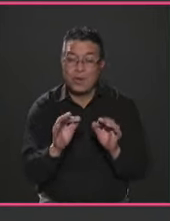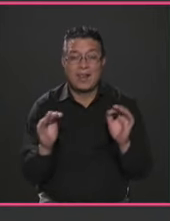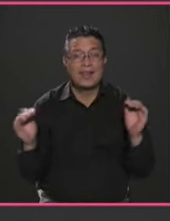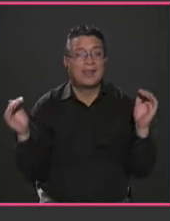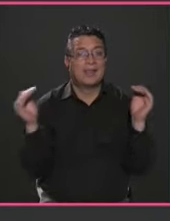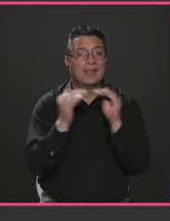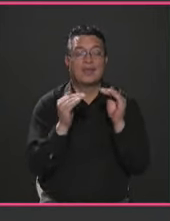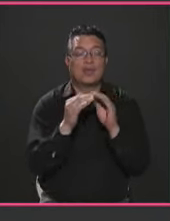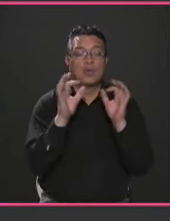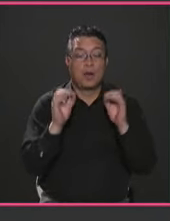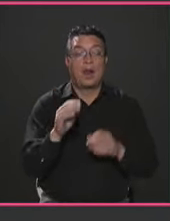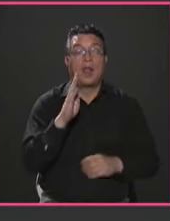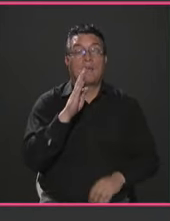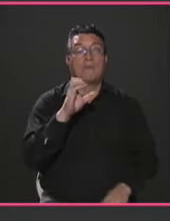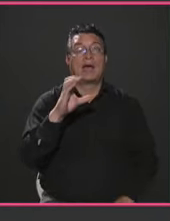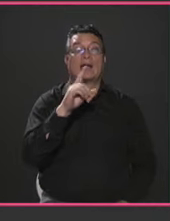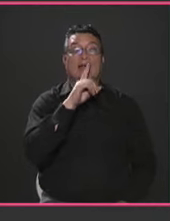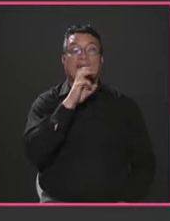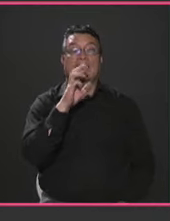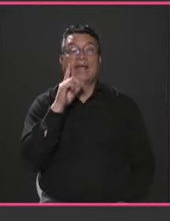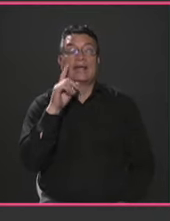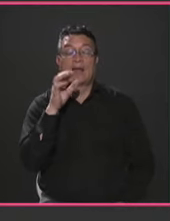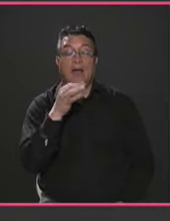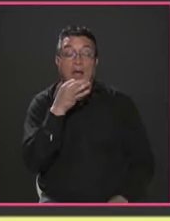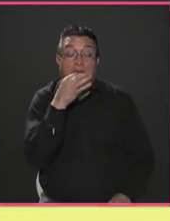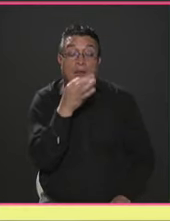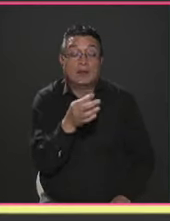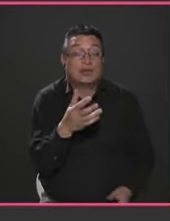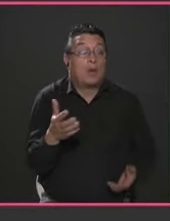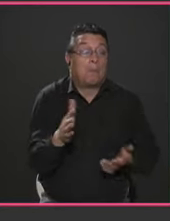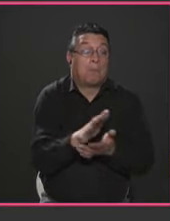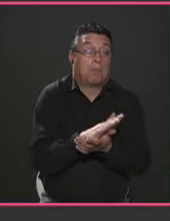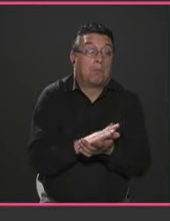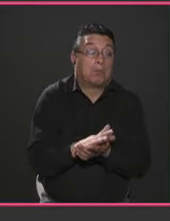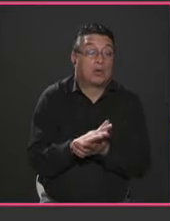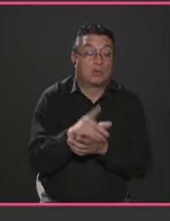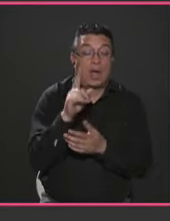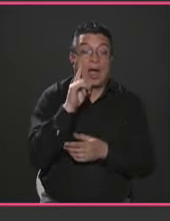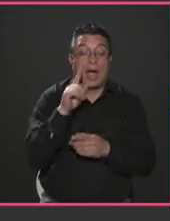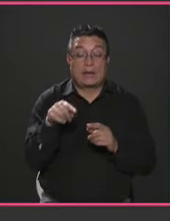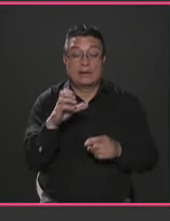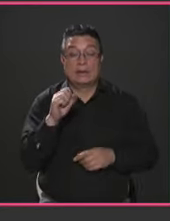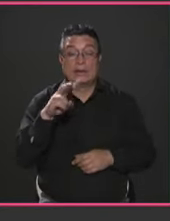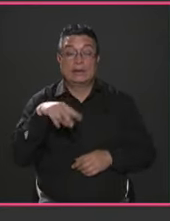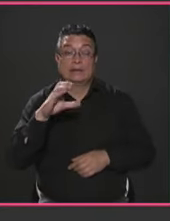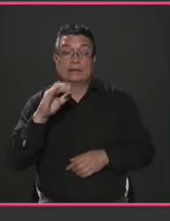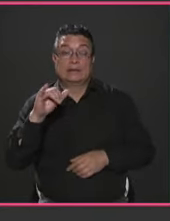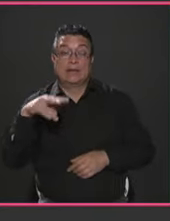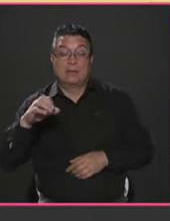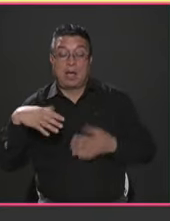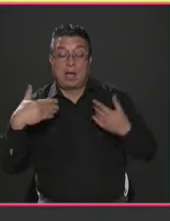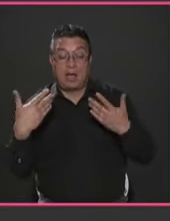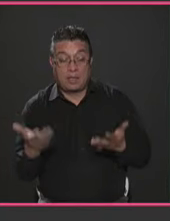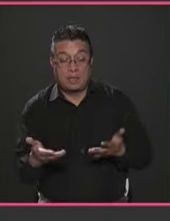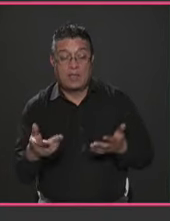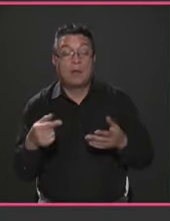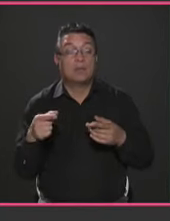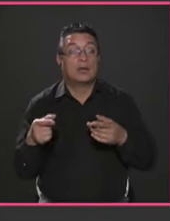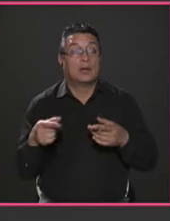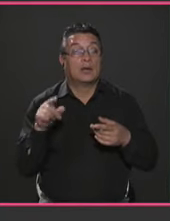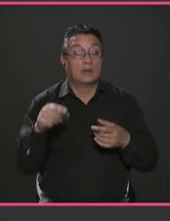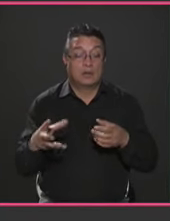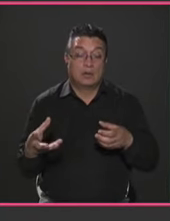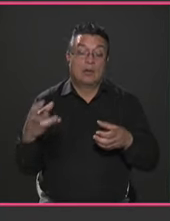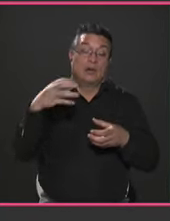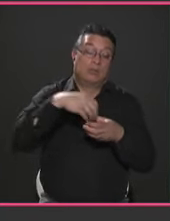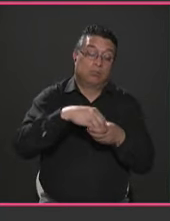si con las bacterias decimos que la bacteria como tiene una enzima Y luego el